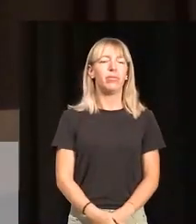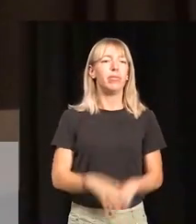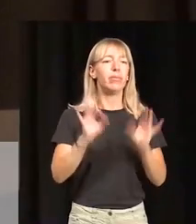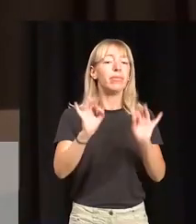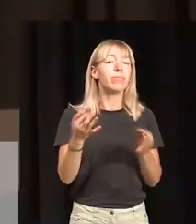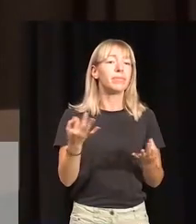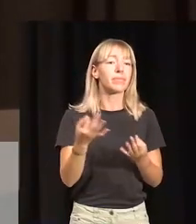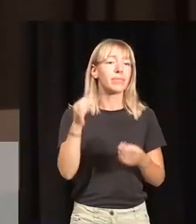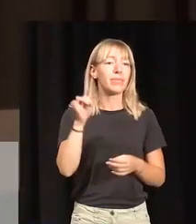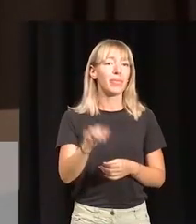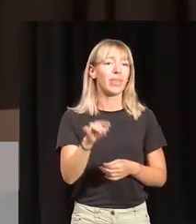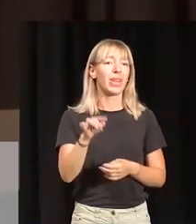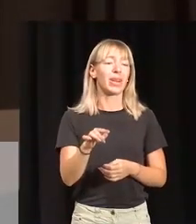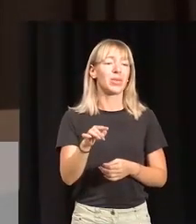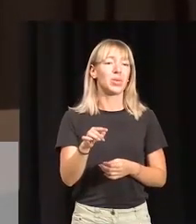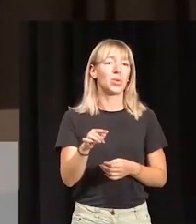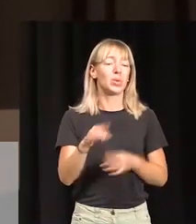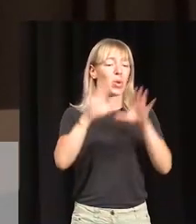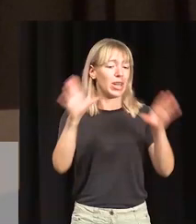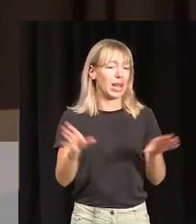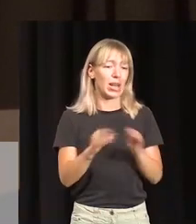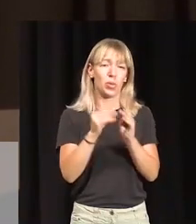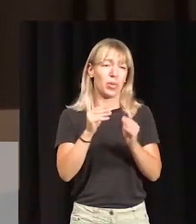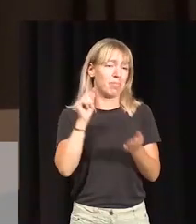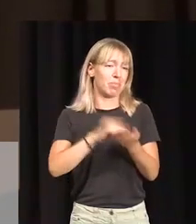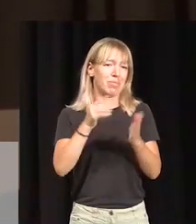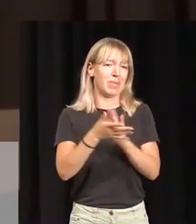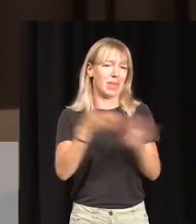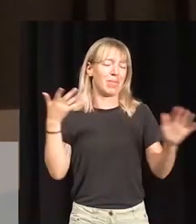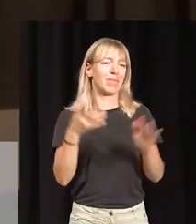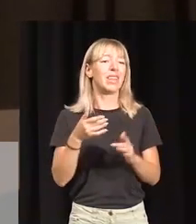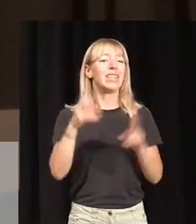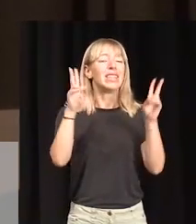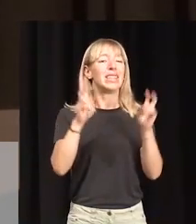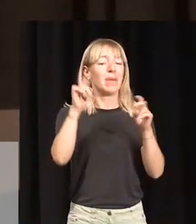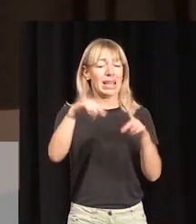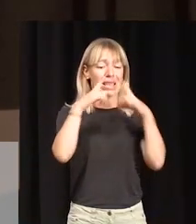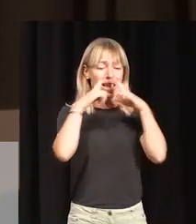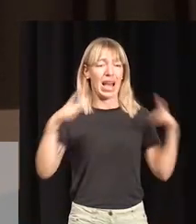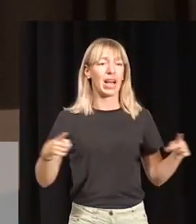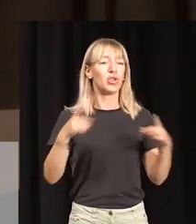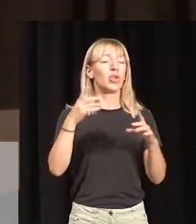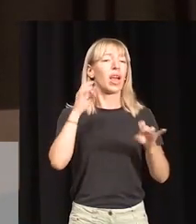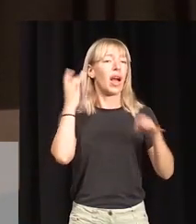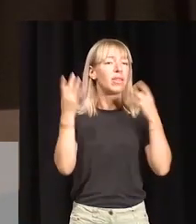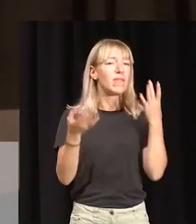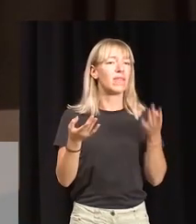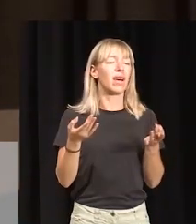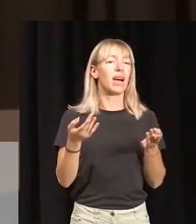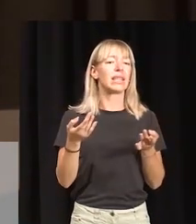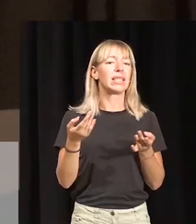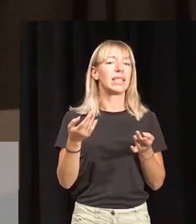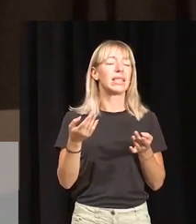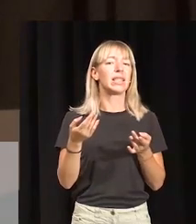Así que esto es el resumen rápido de este año de actividad